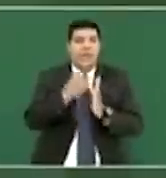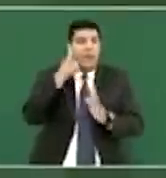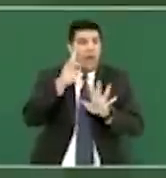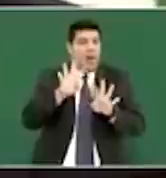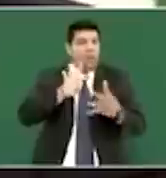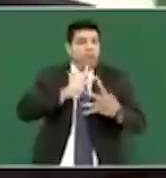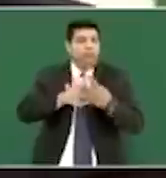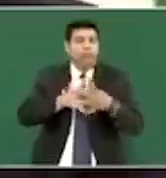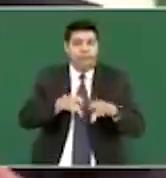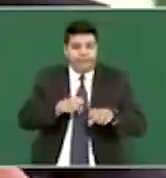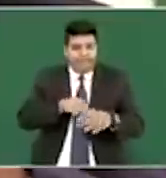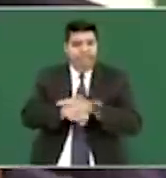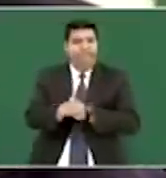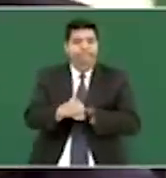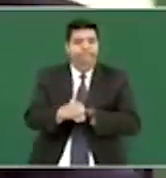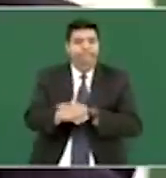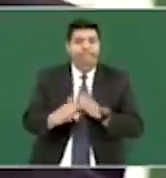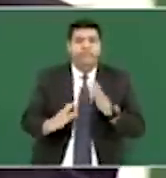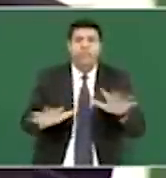En